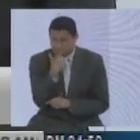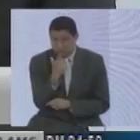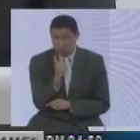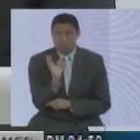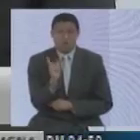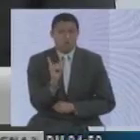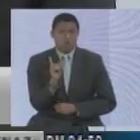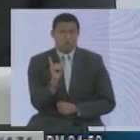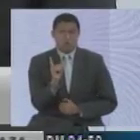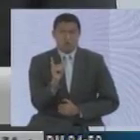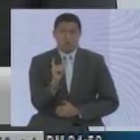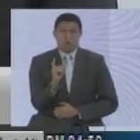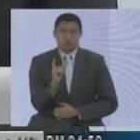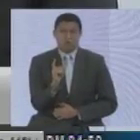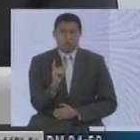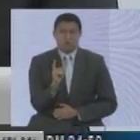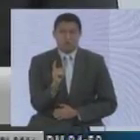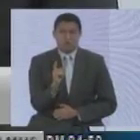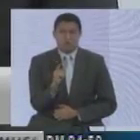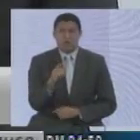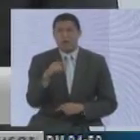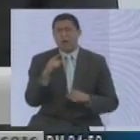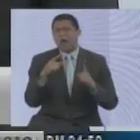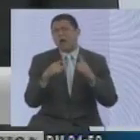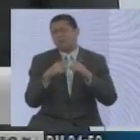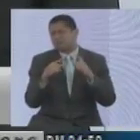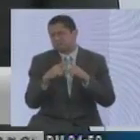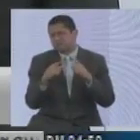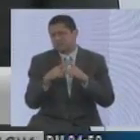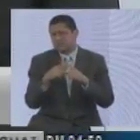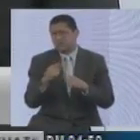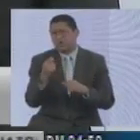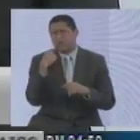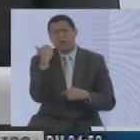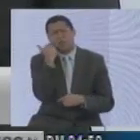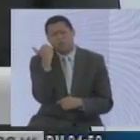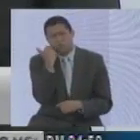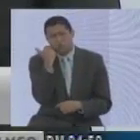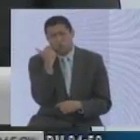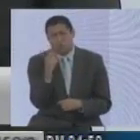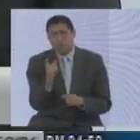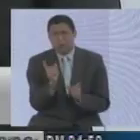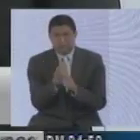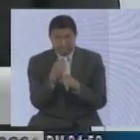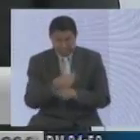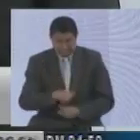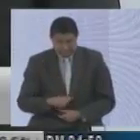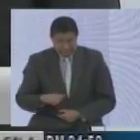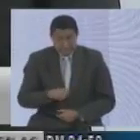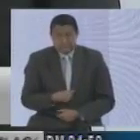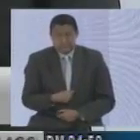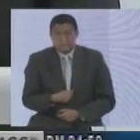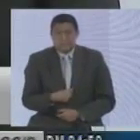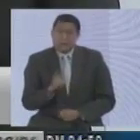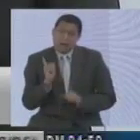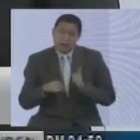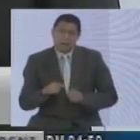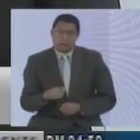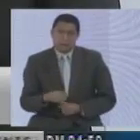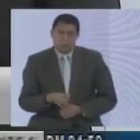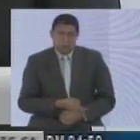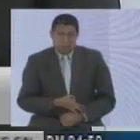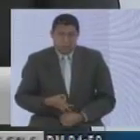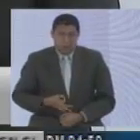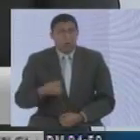el caso de los genes tipo diclofenac tipo ibuprofeno que producen muy será gastroduodenales y hay otros tipos de